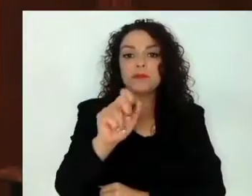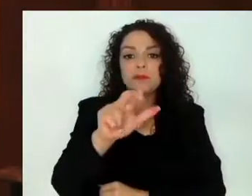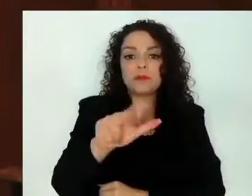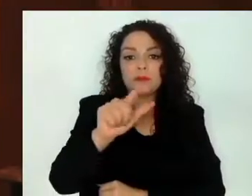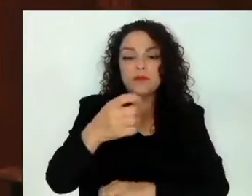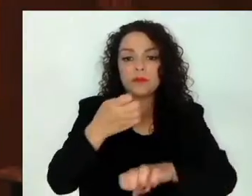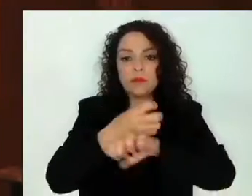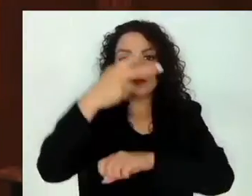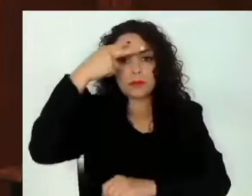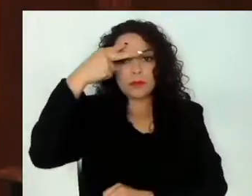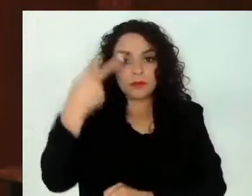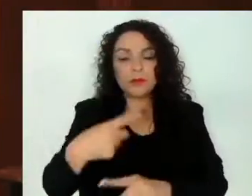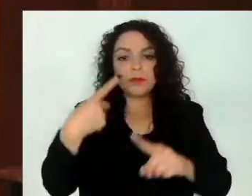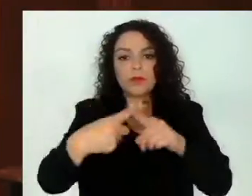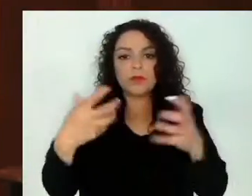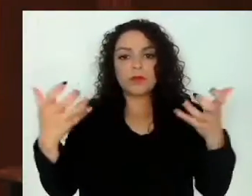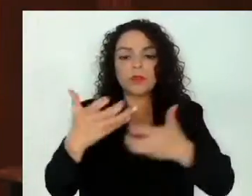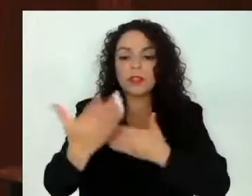presentada por la diputada